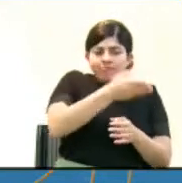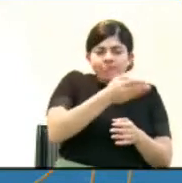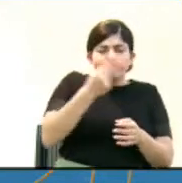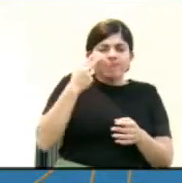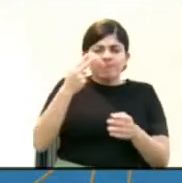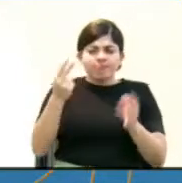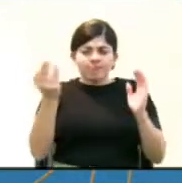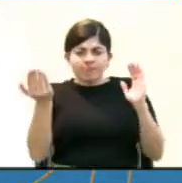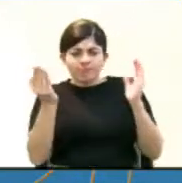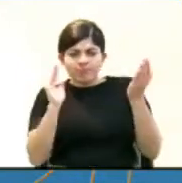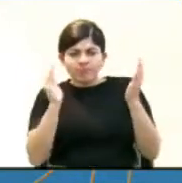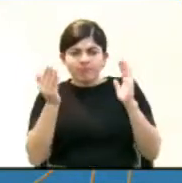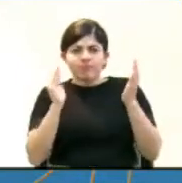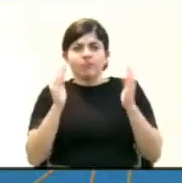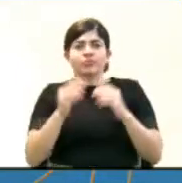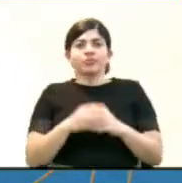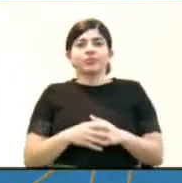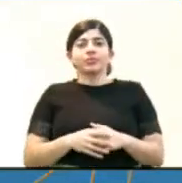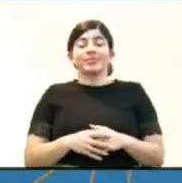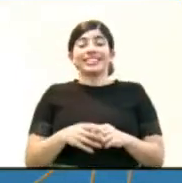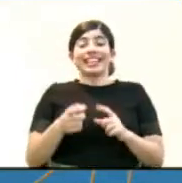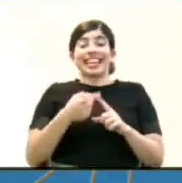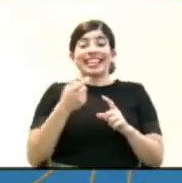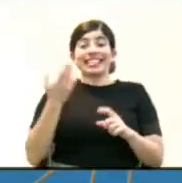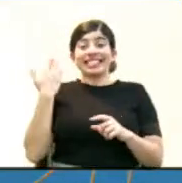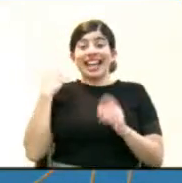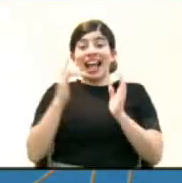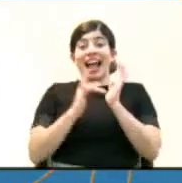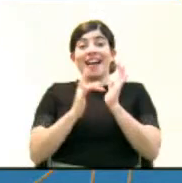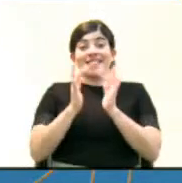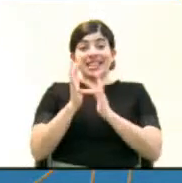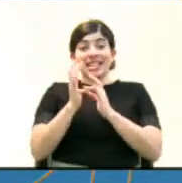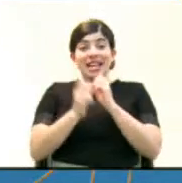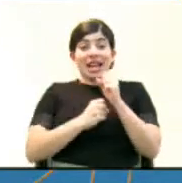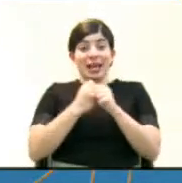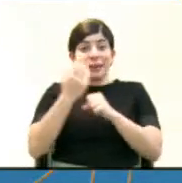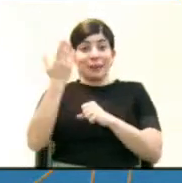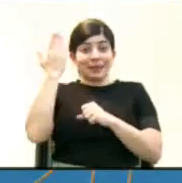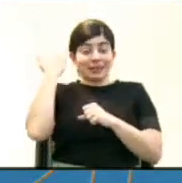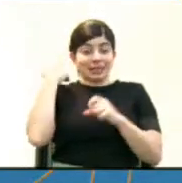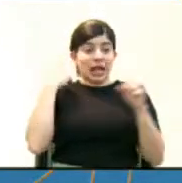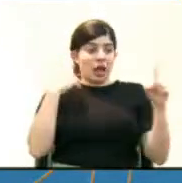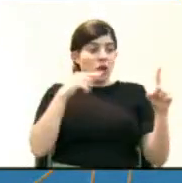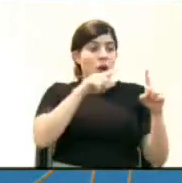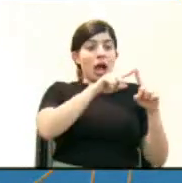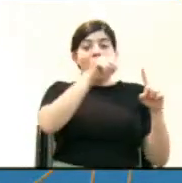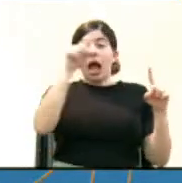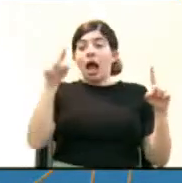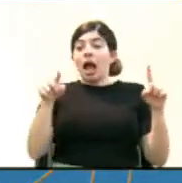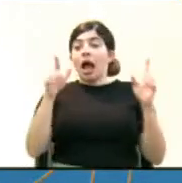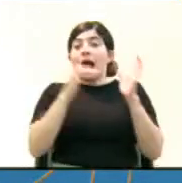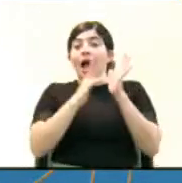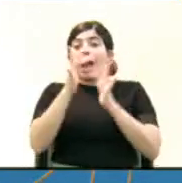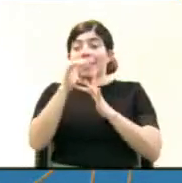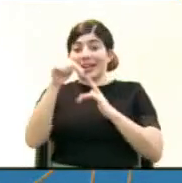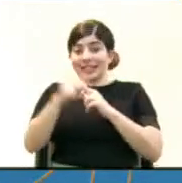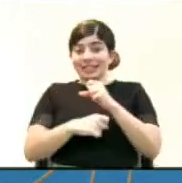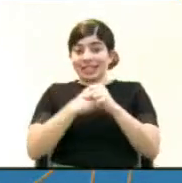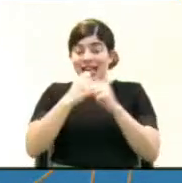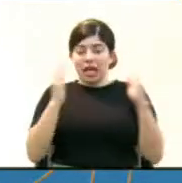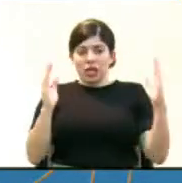es que desde abril del año pasado hasta abril de este año,